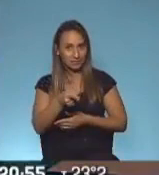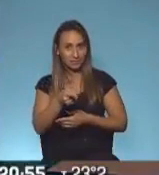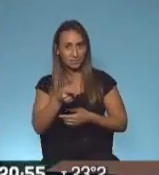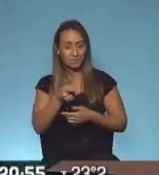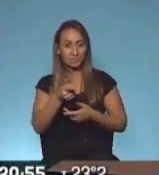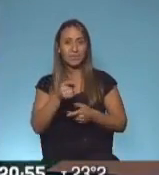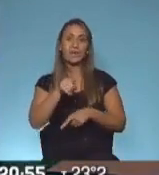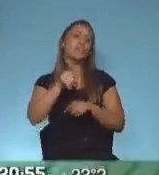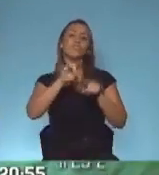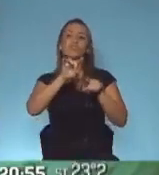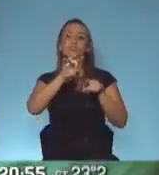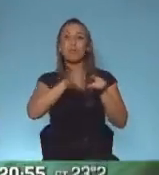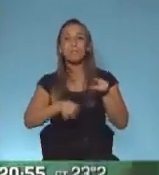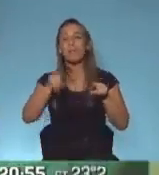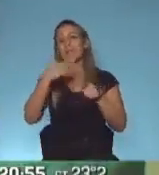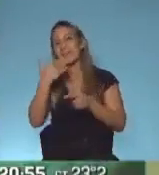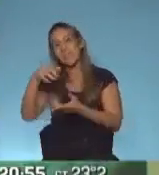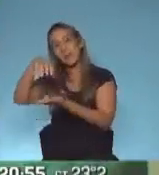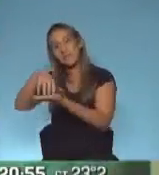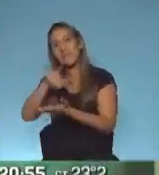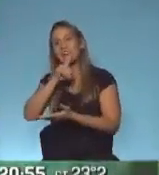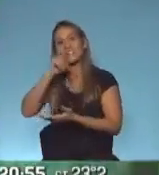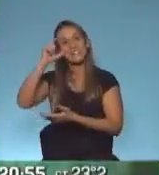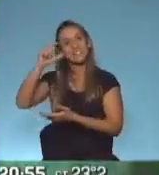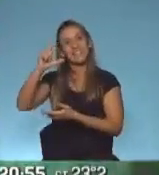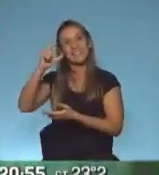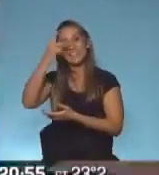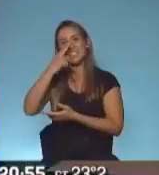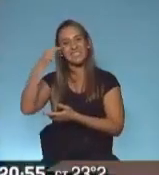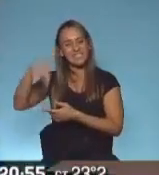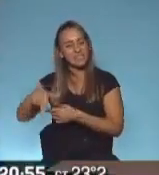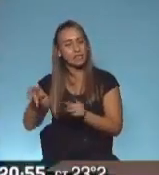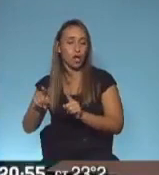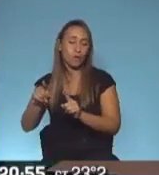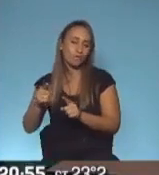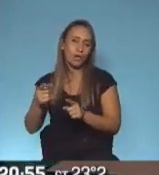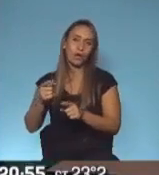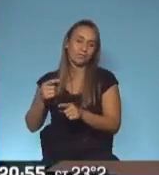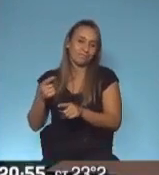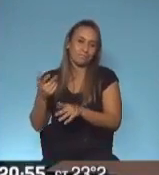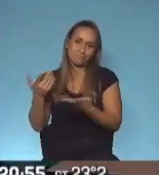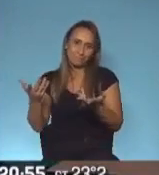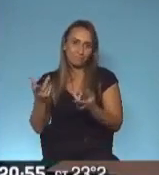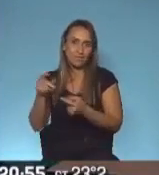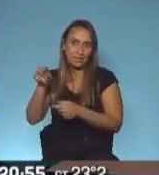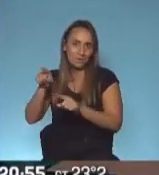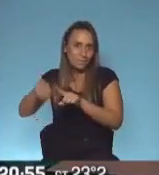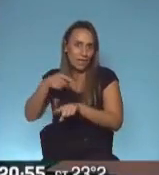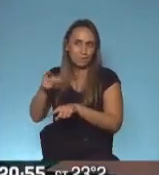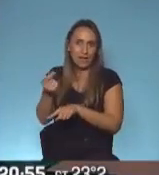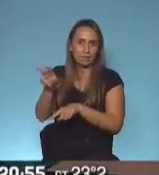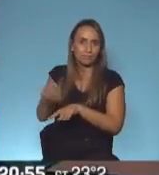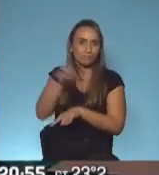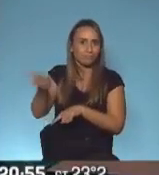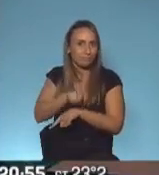con no solo Techint, naturalmente, pero su empresa insignia de siempre fue Techint. Por allí,